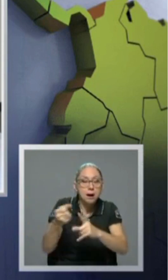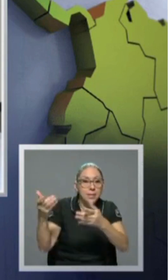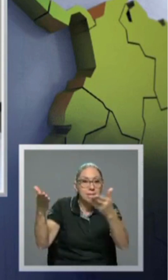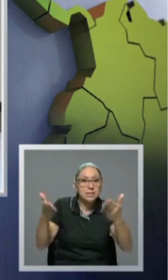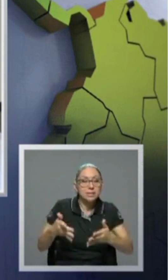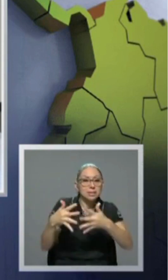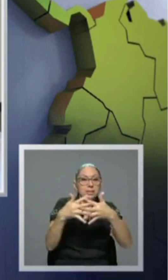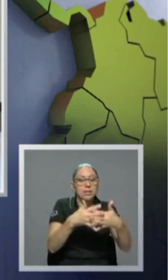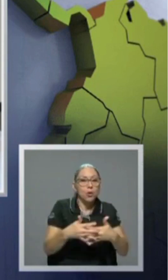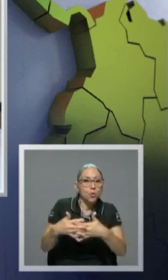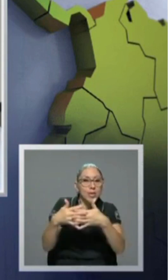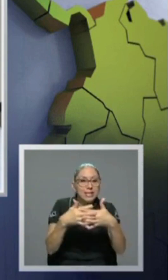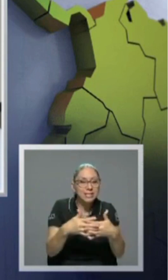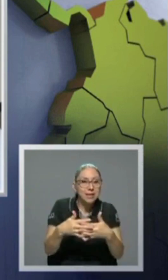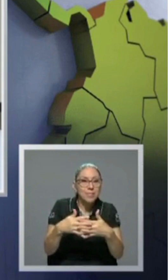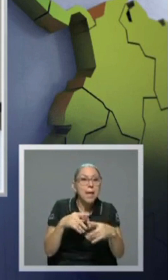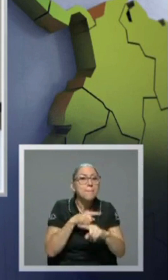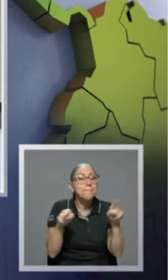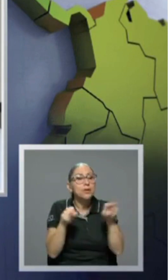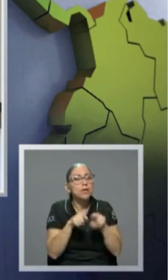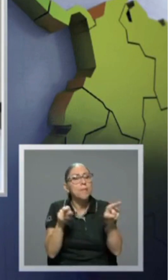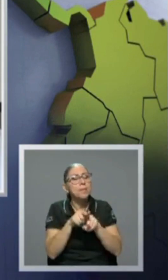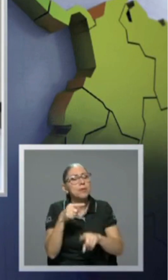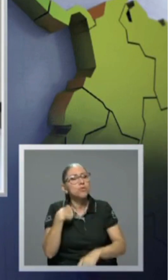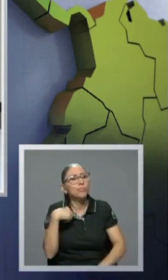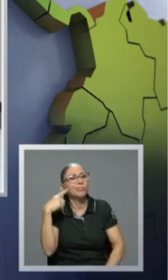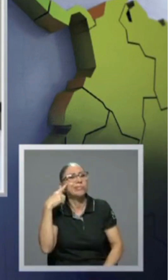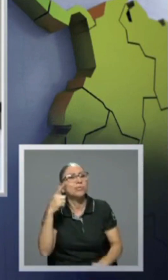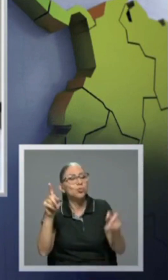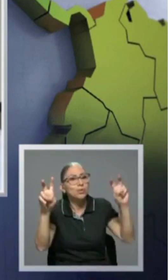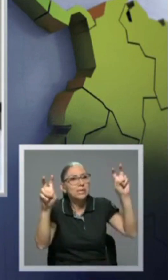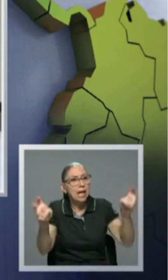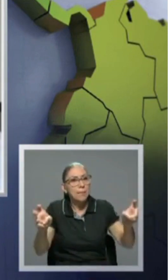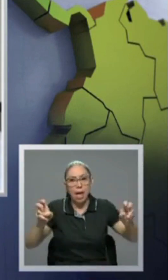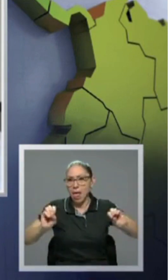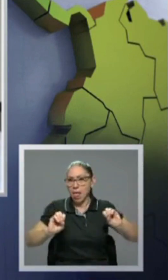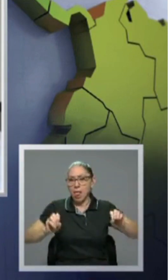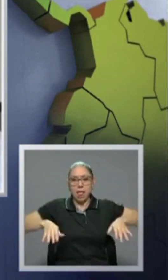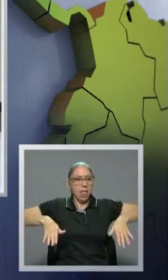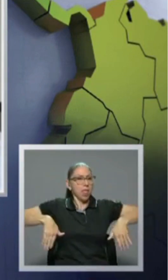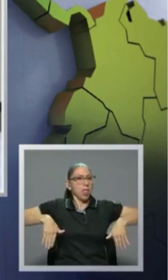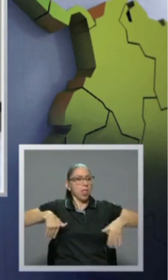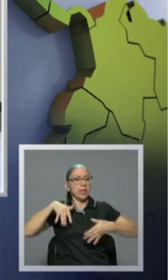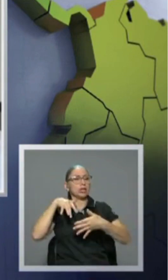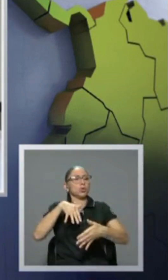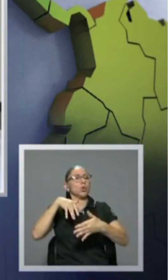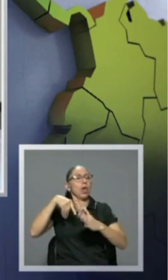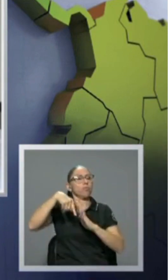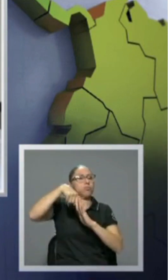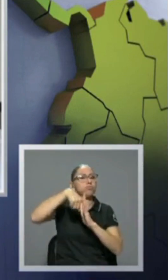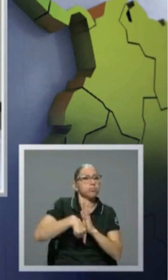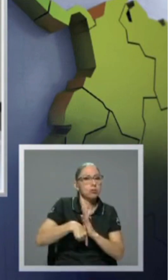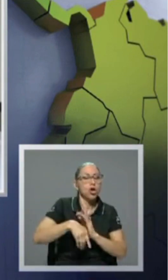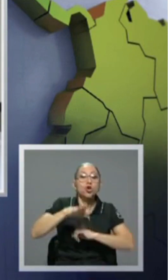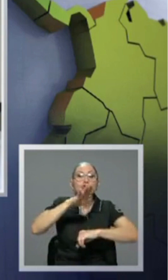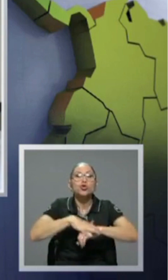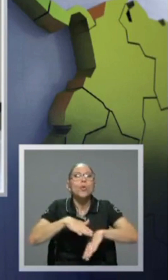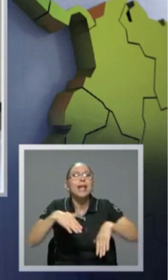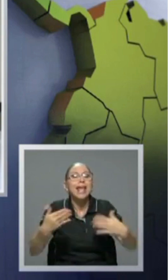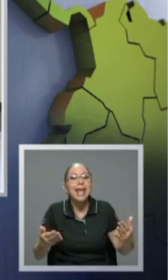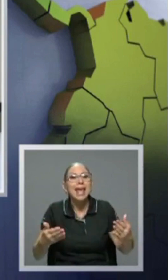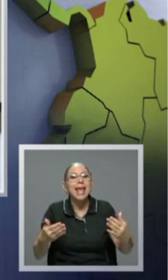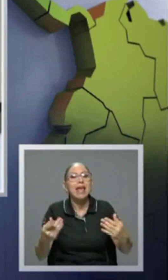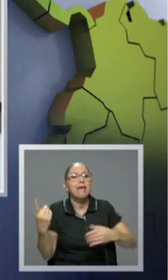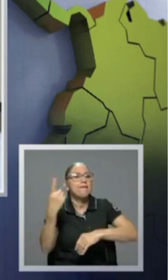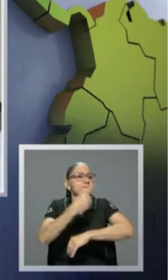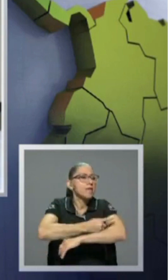pero también consideré que había un tema que no había sido estudiado mayormente, que es el de las conmemoraciones, los temas